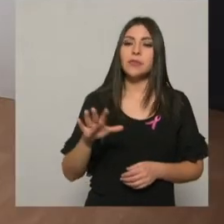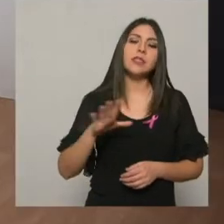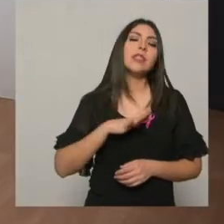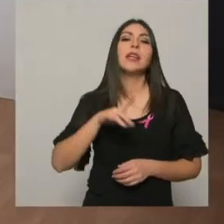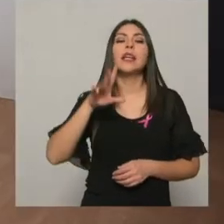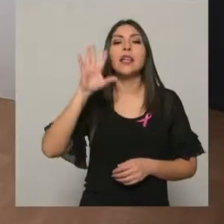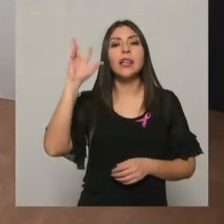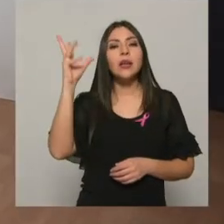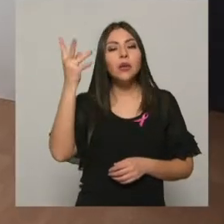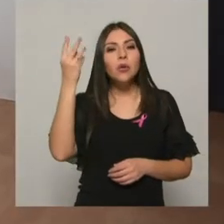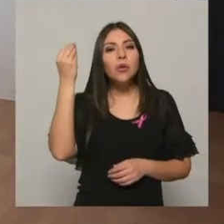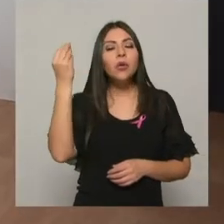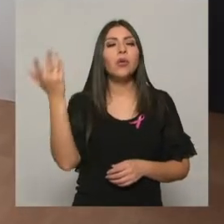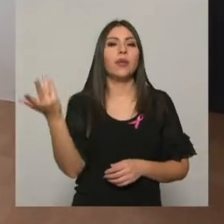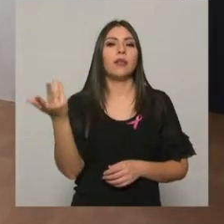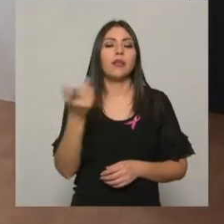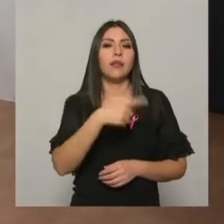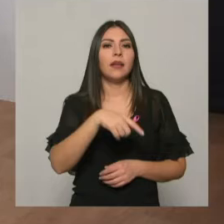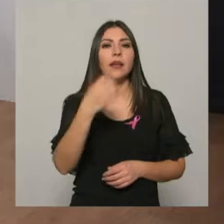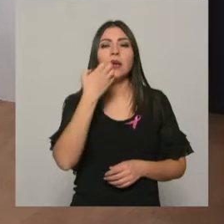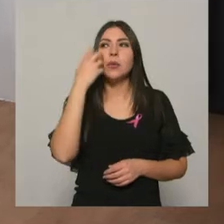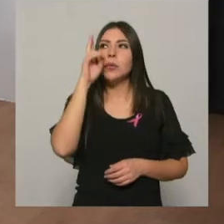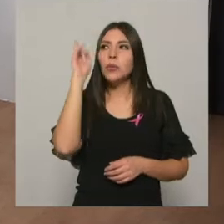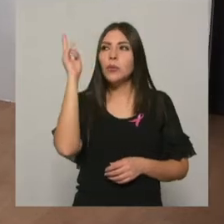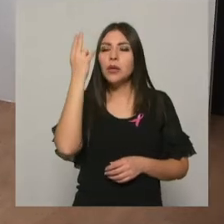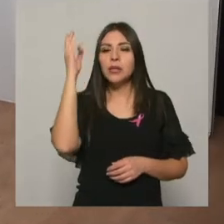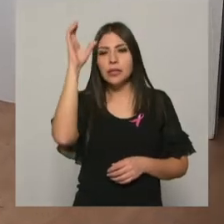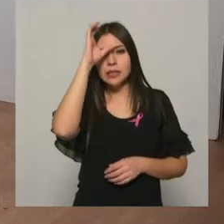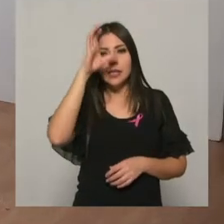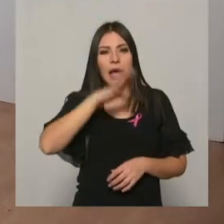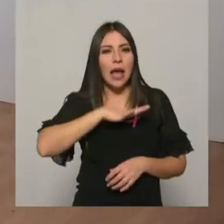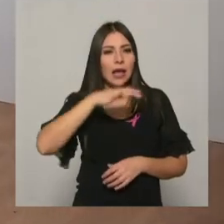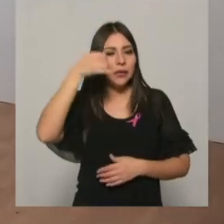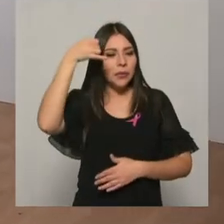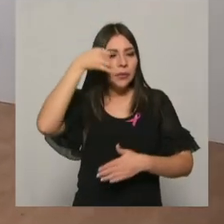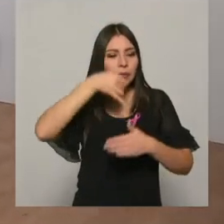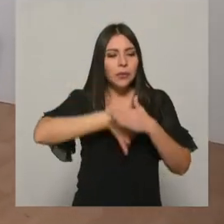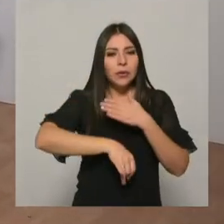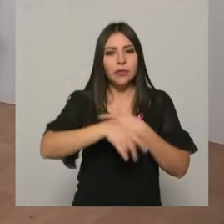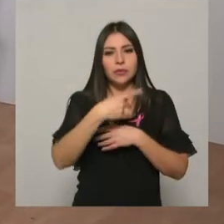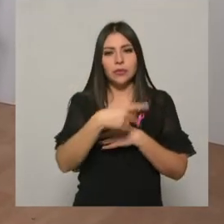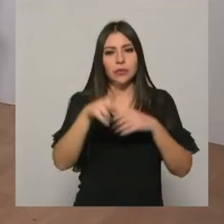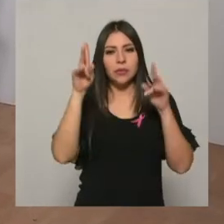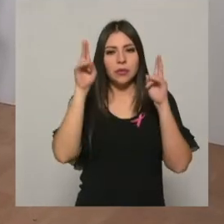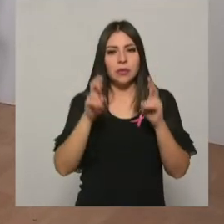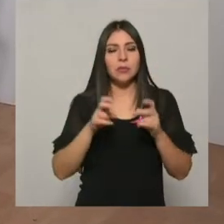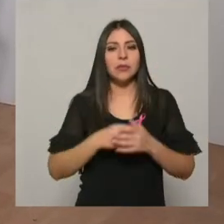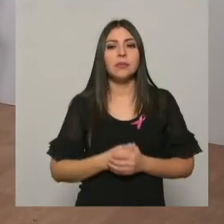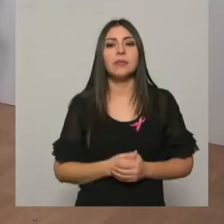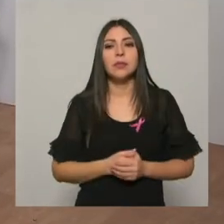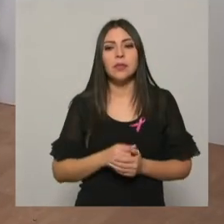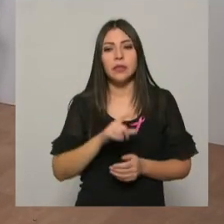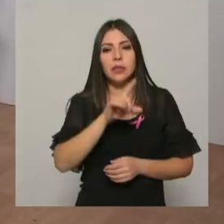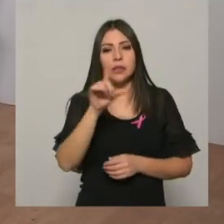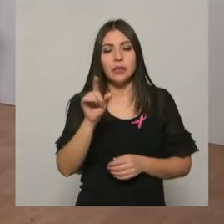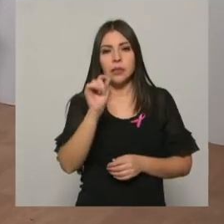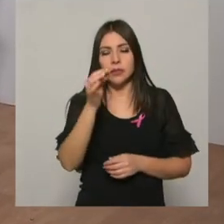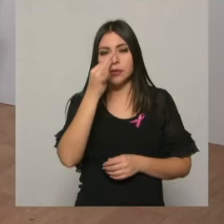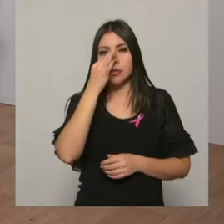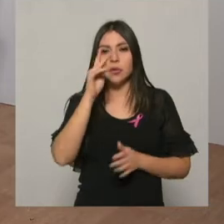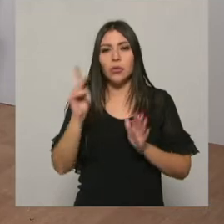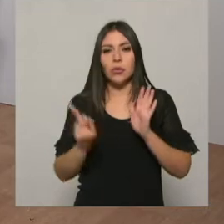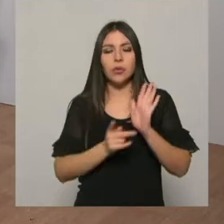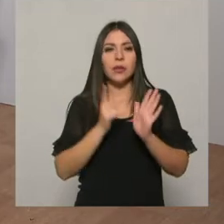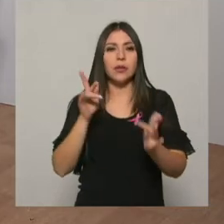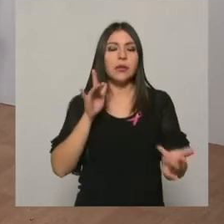Ciencias, están los jóvenes que están totalmente ya sumergidos en todo esto. Fíjate que en cualquier momento vamos a hacer un enlace de nueva